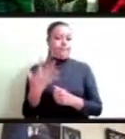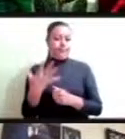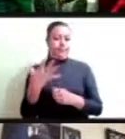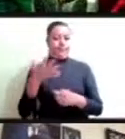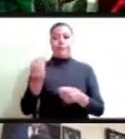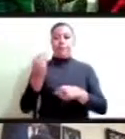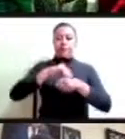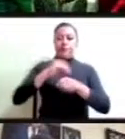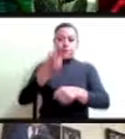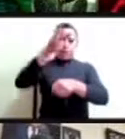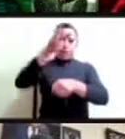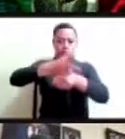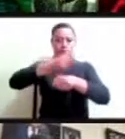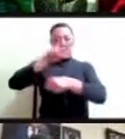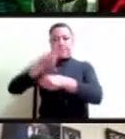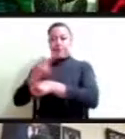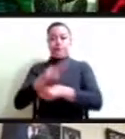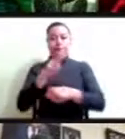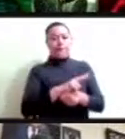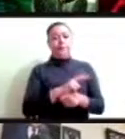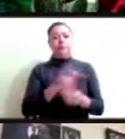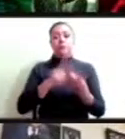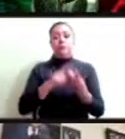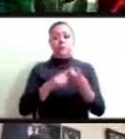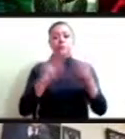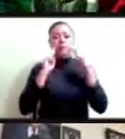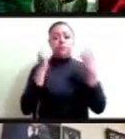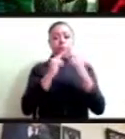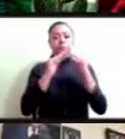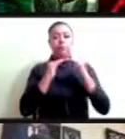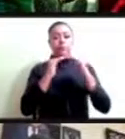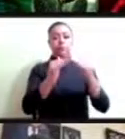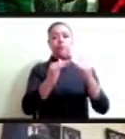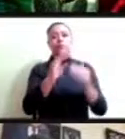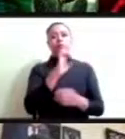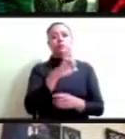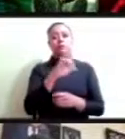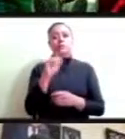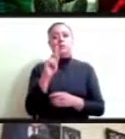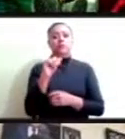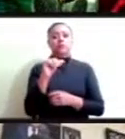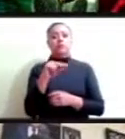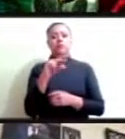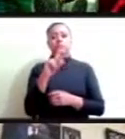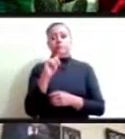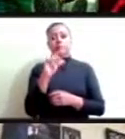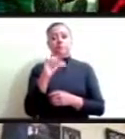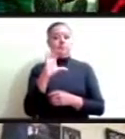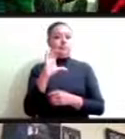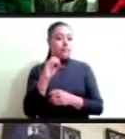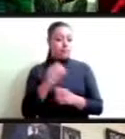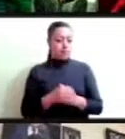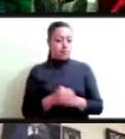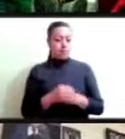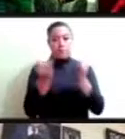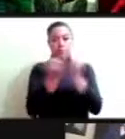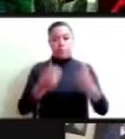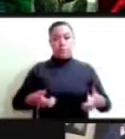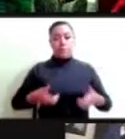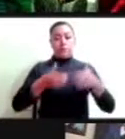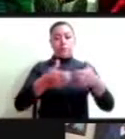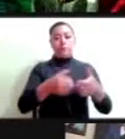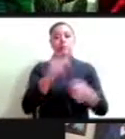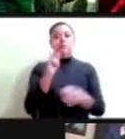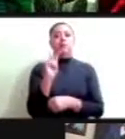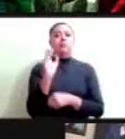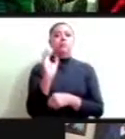en las inmediaciones de la Unidad Habitacional El Pantaco, en la colonia El Jagüey, así como en las calles Potrero y